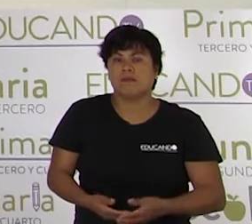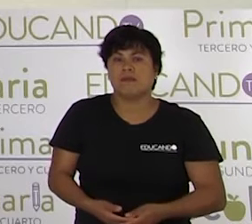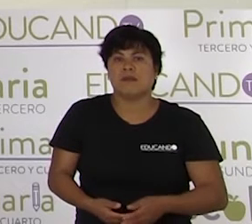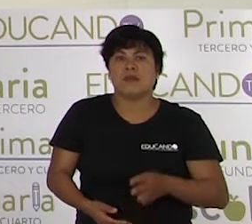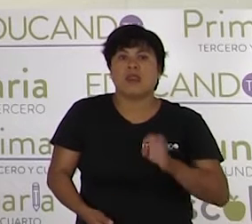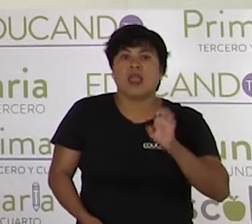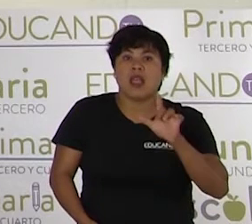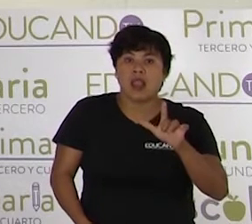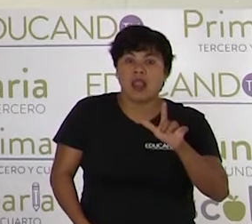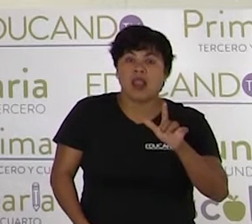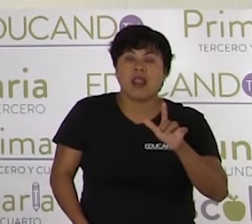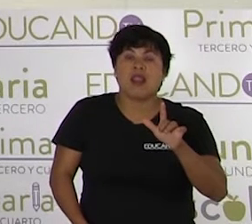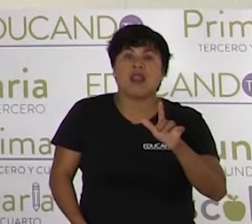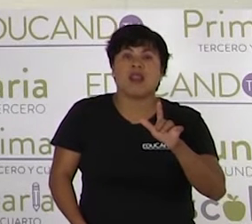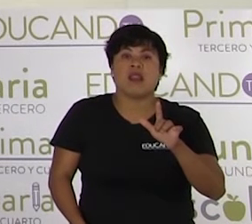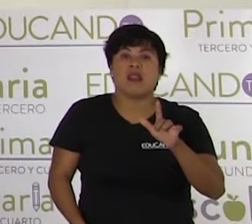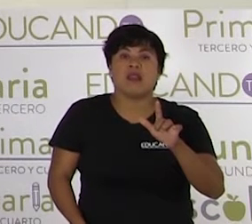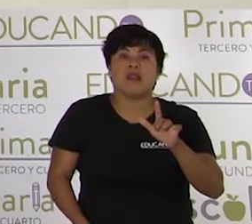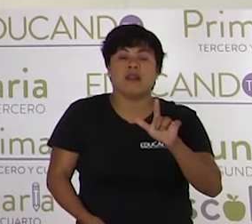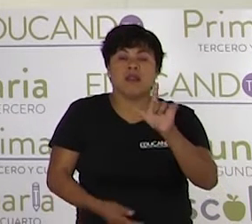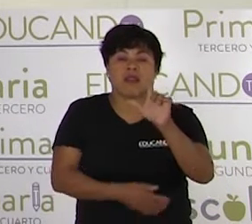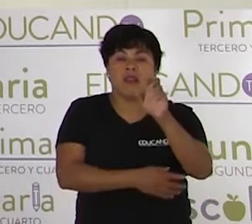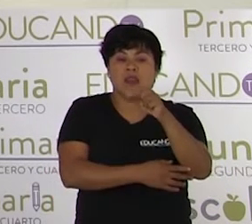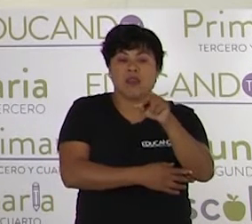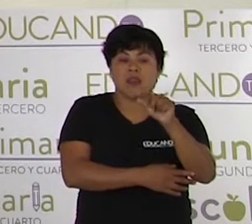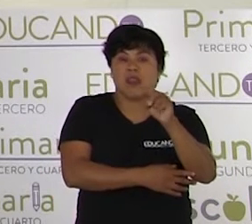El leñador